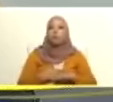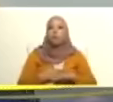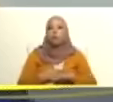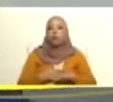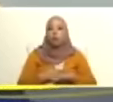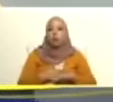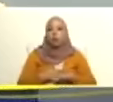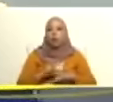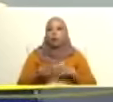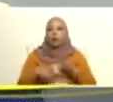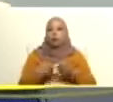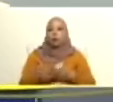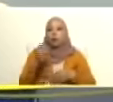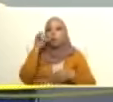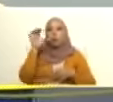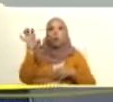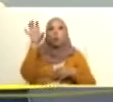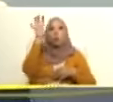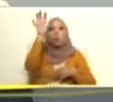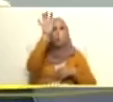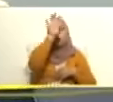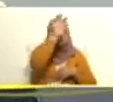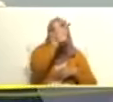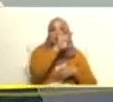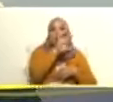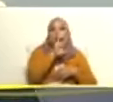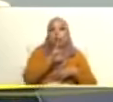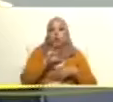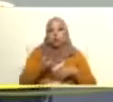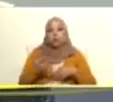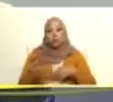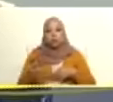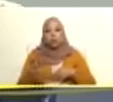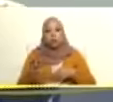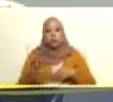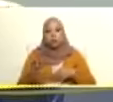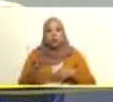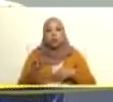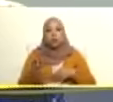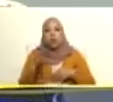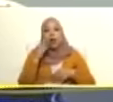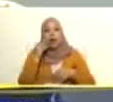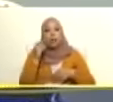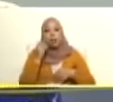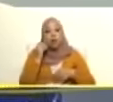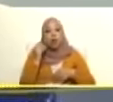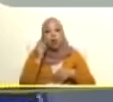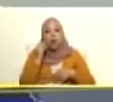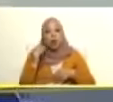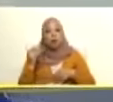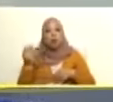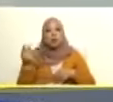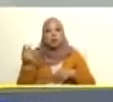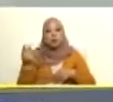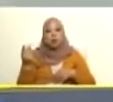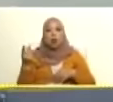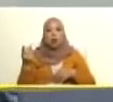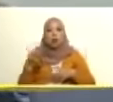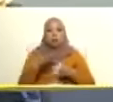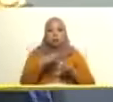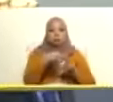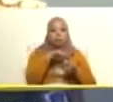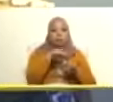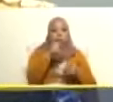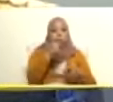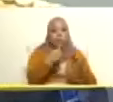fronteras, en todos los países del mundo, en los cinco continentes, ya nosotros tenemos una experiencia de momentos en que el